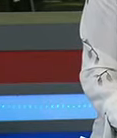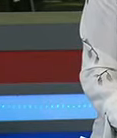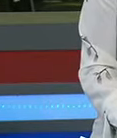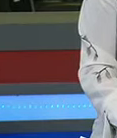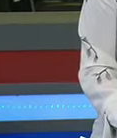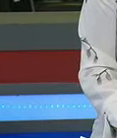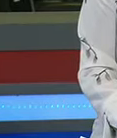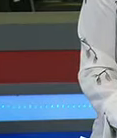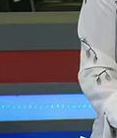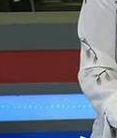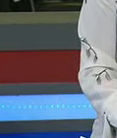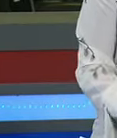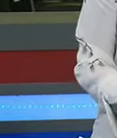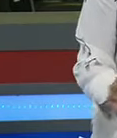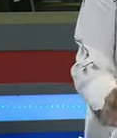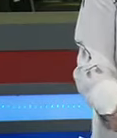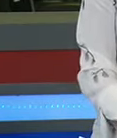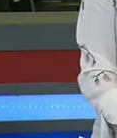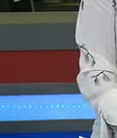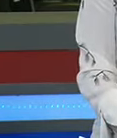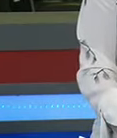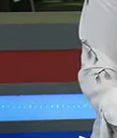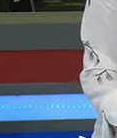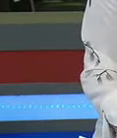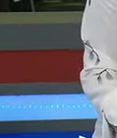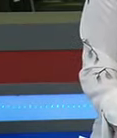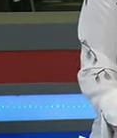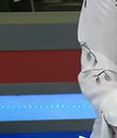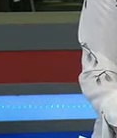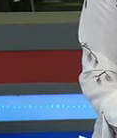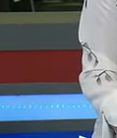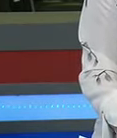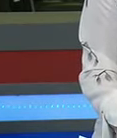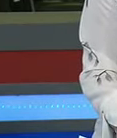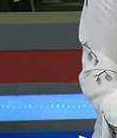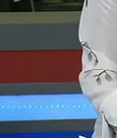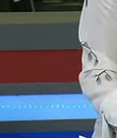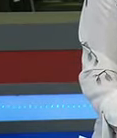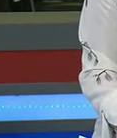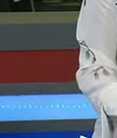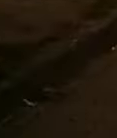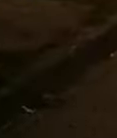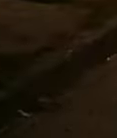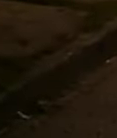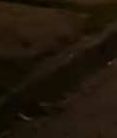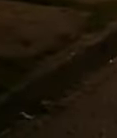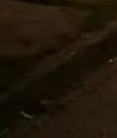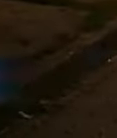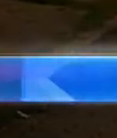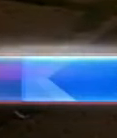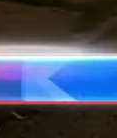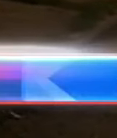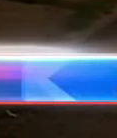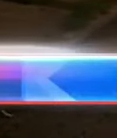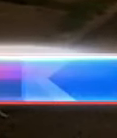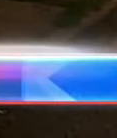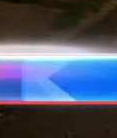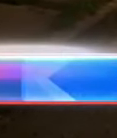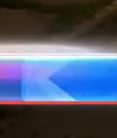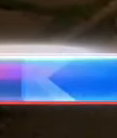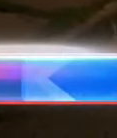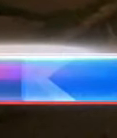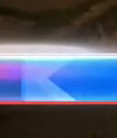vida. Las autoridades iniciaron una investigación para esclarecer el hecho ocurrido en el sur de Quito. El ruido de los disparos alertó a